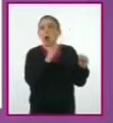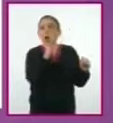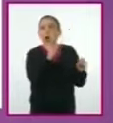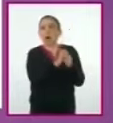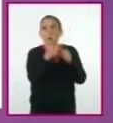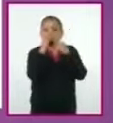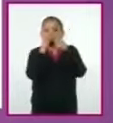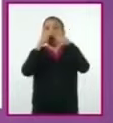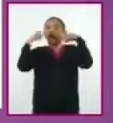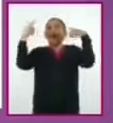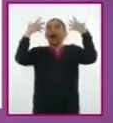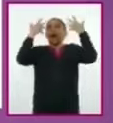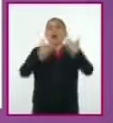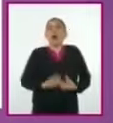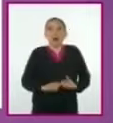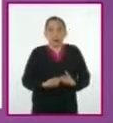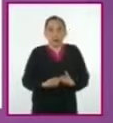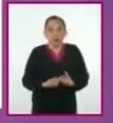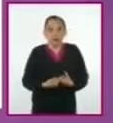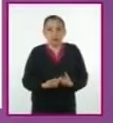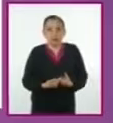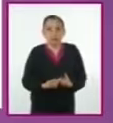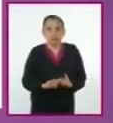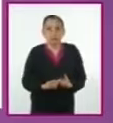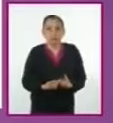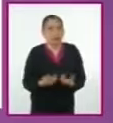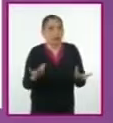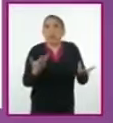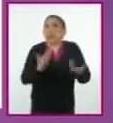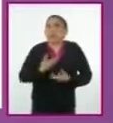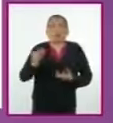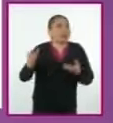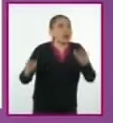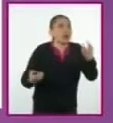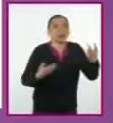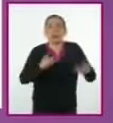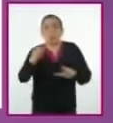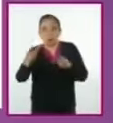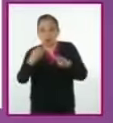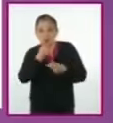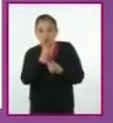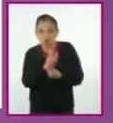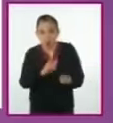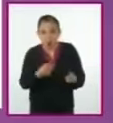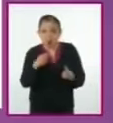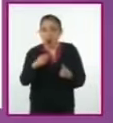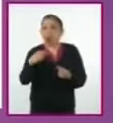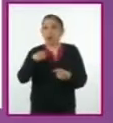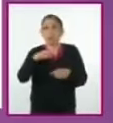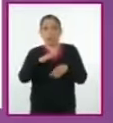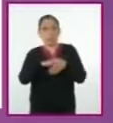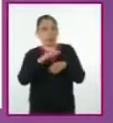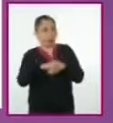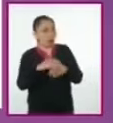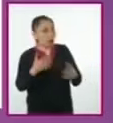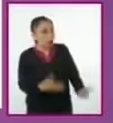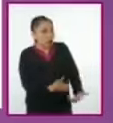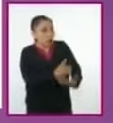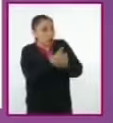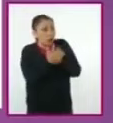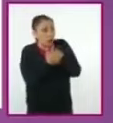se despertó sobresaltado. ¿Qué fue eso?, preguntó. Mi amigo lo tomó en